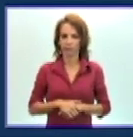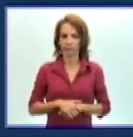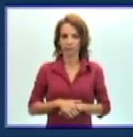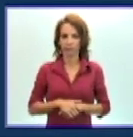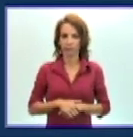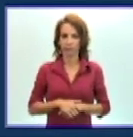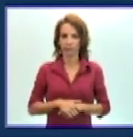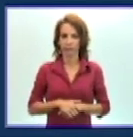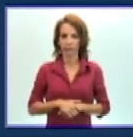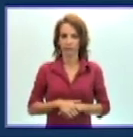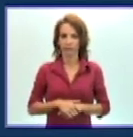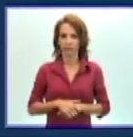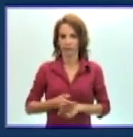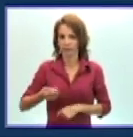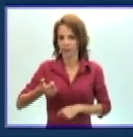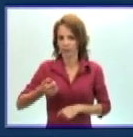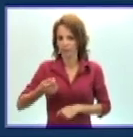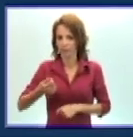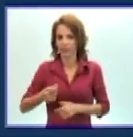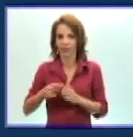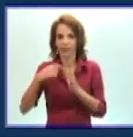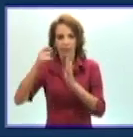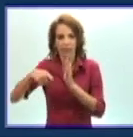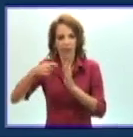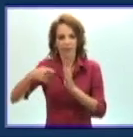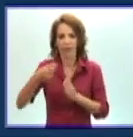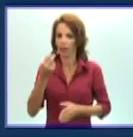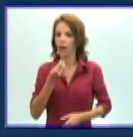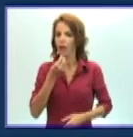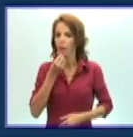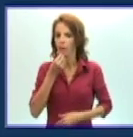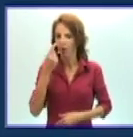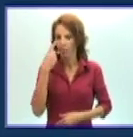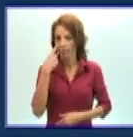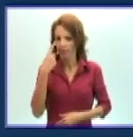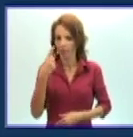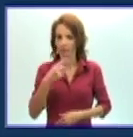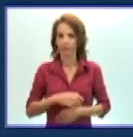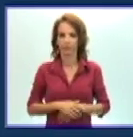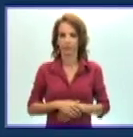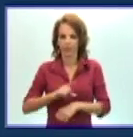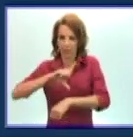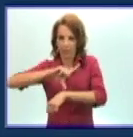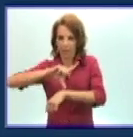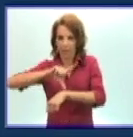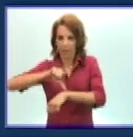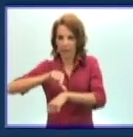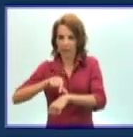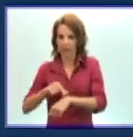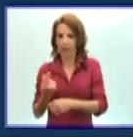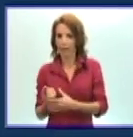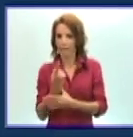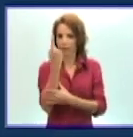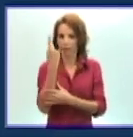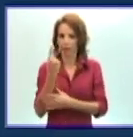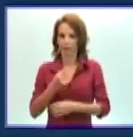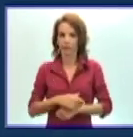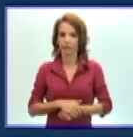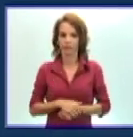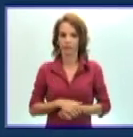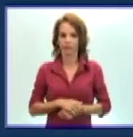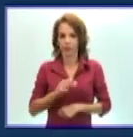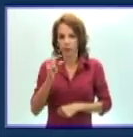ver que en la escala interior la aguja marca ya un minuto y un poquito pasado,